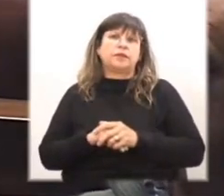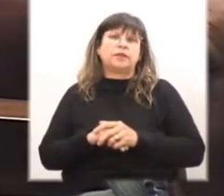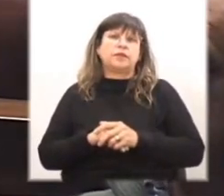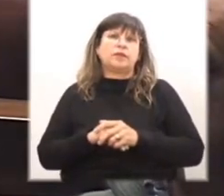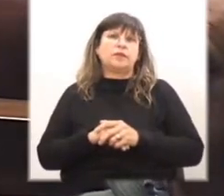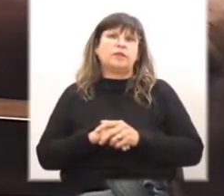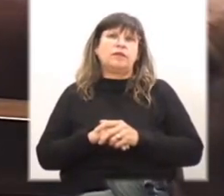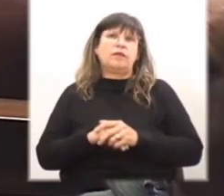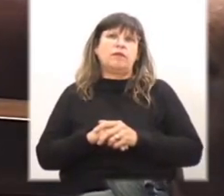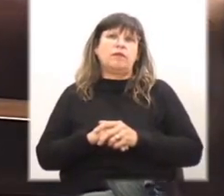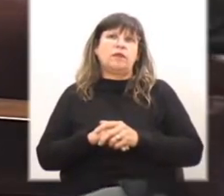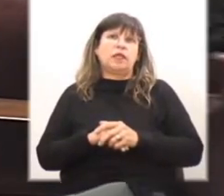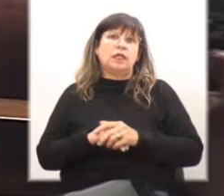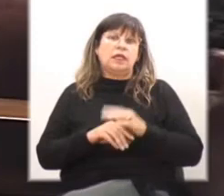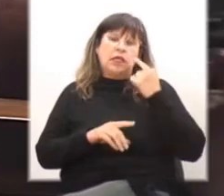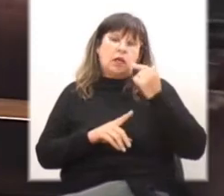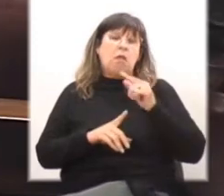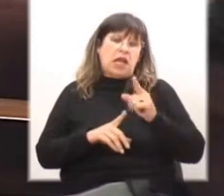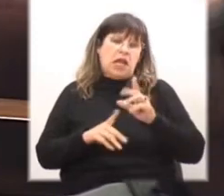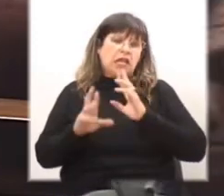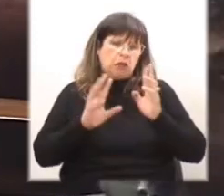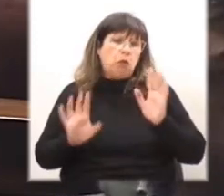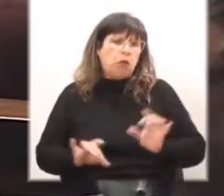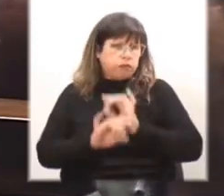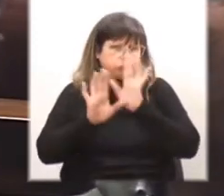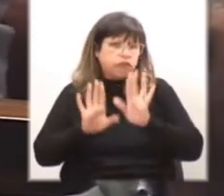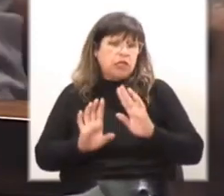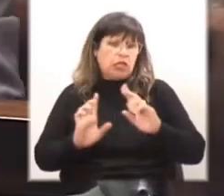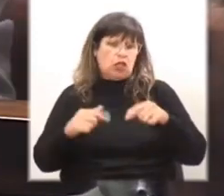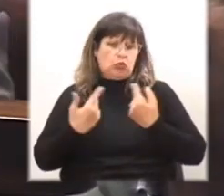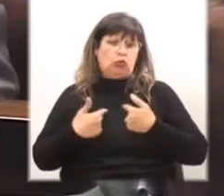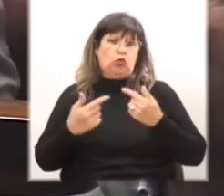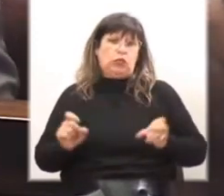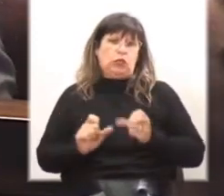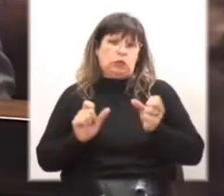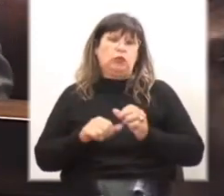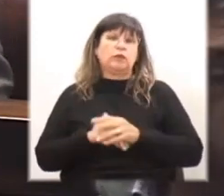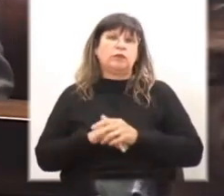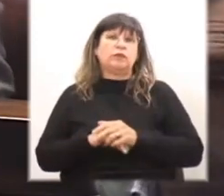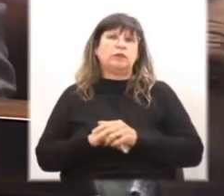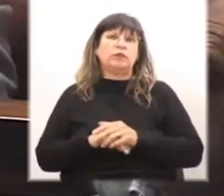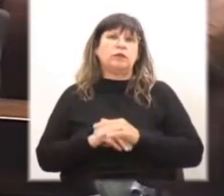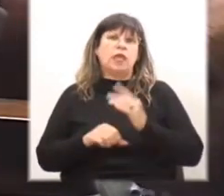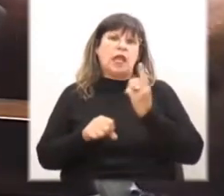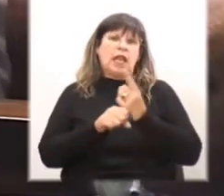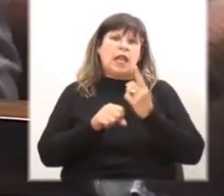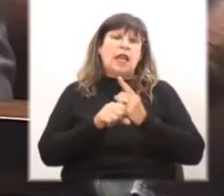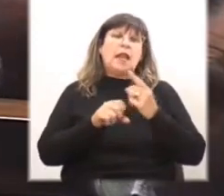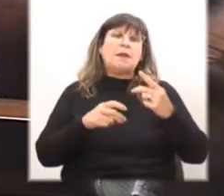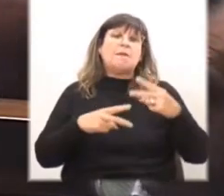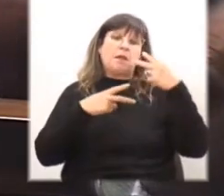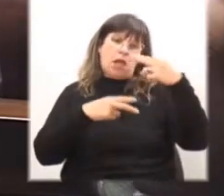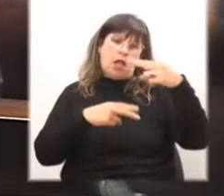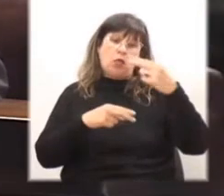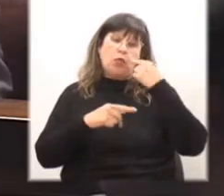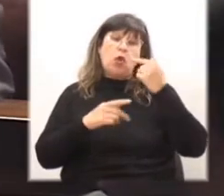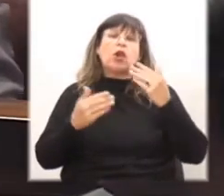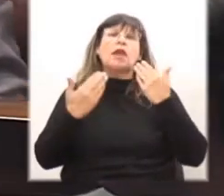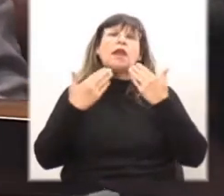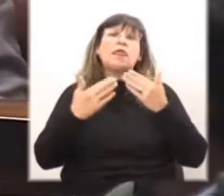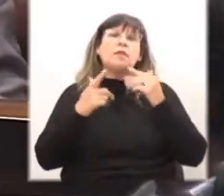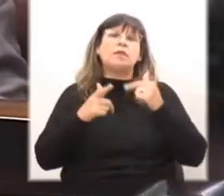dar cabal respuesta a las preguntas que hacemos. El primer bloque de preguntas, señor presidente, relacionadas